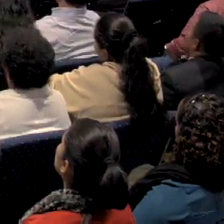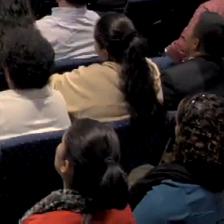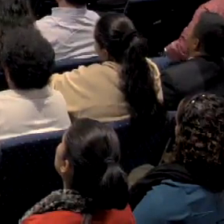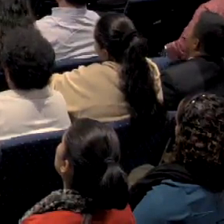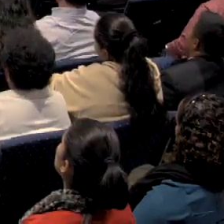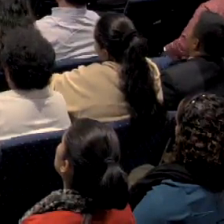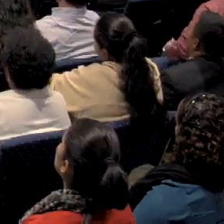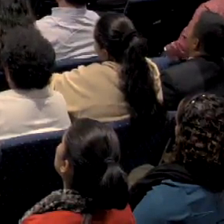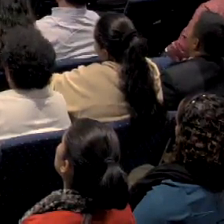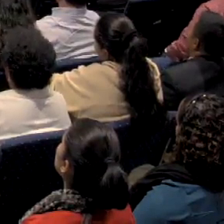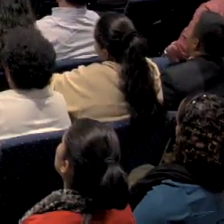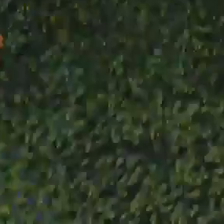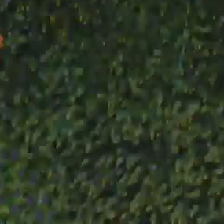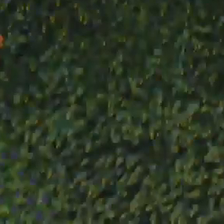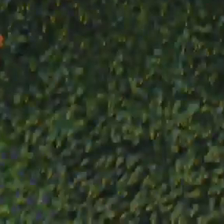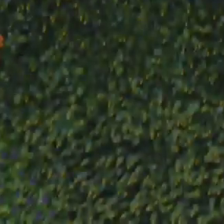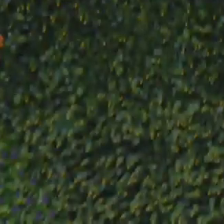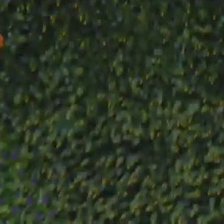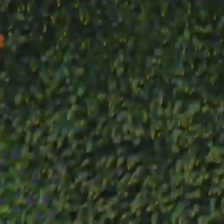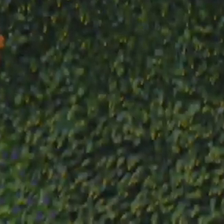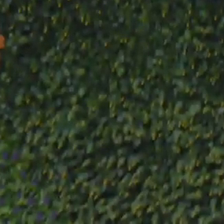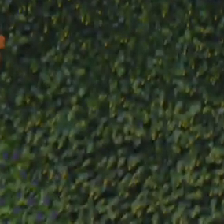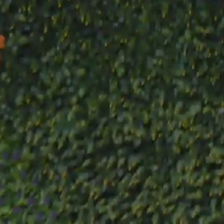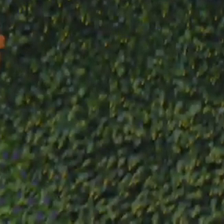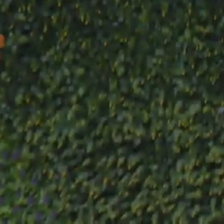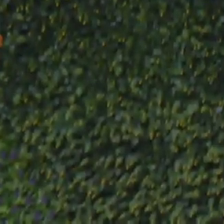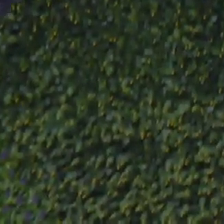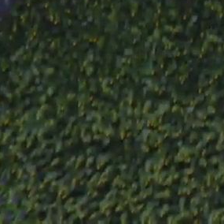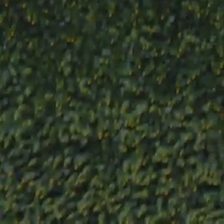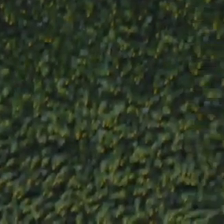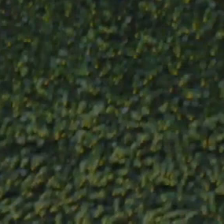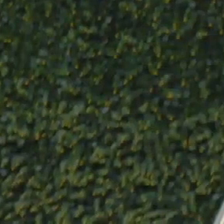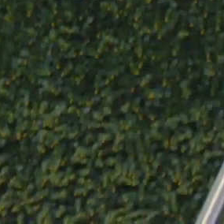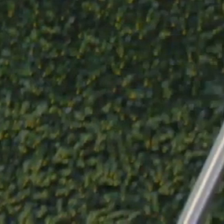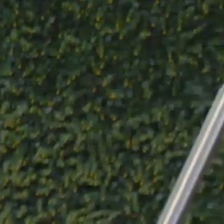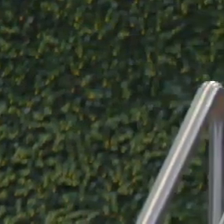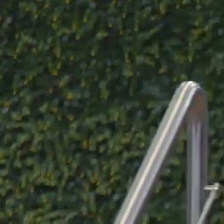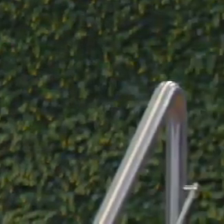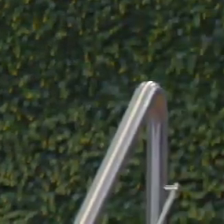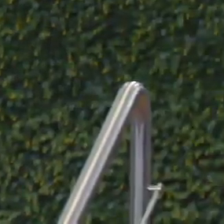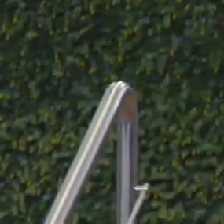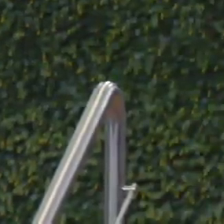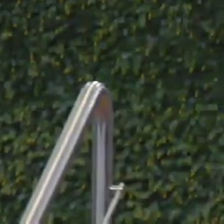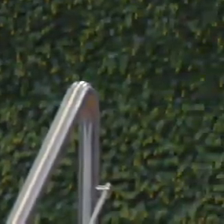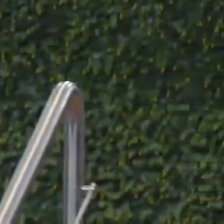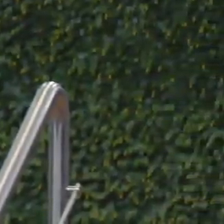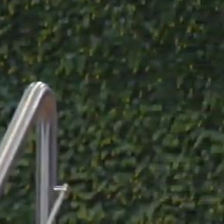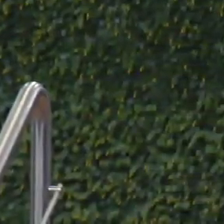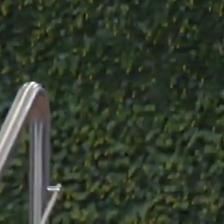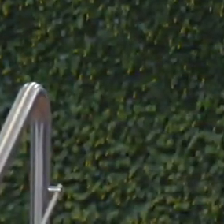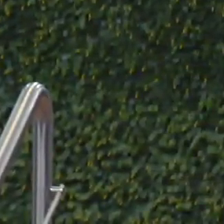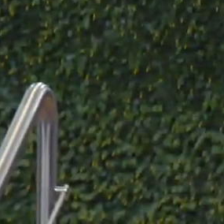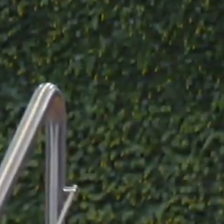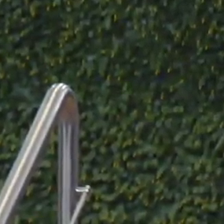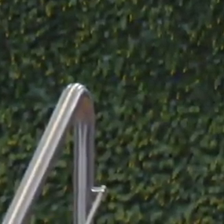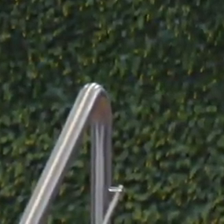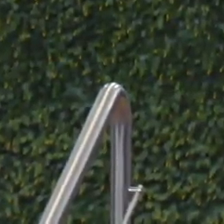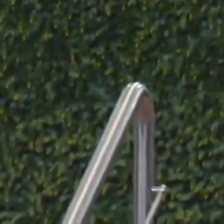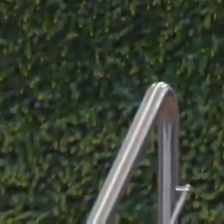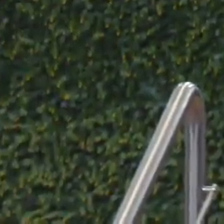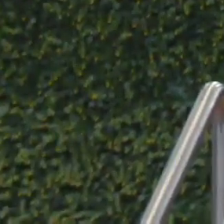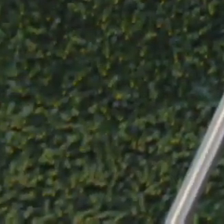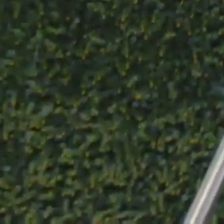amigo que no oyó bien, que era consuetudinario. Entonces,